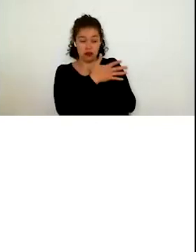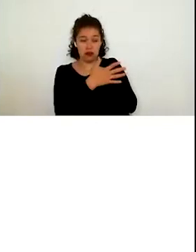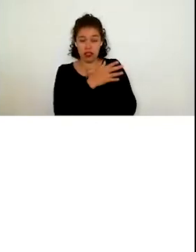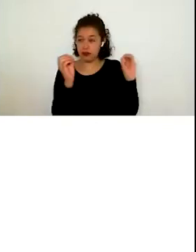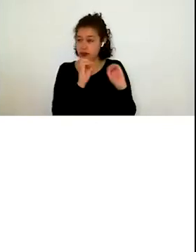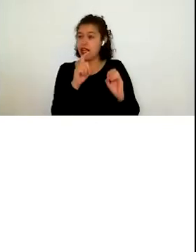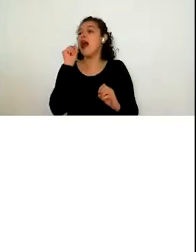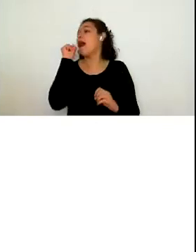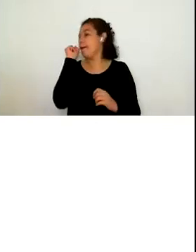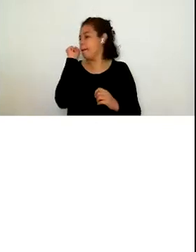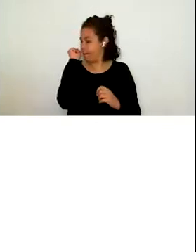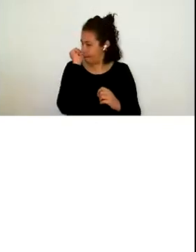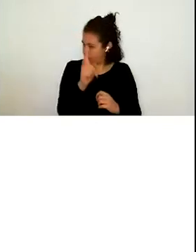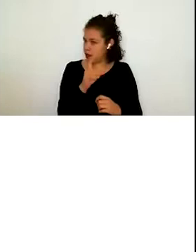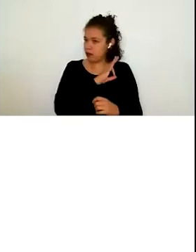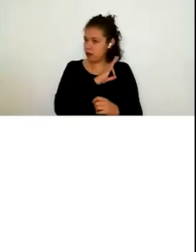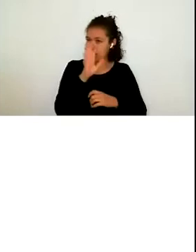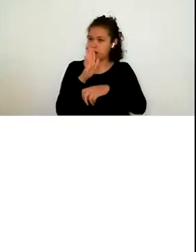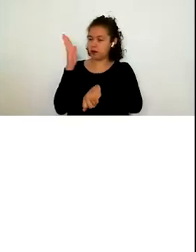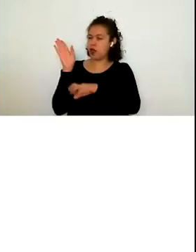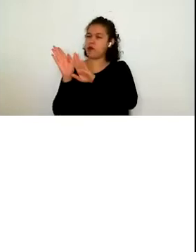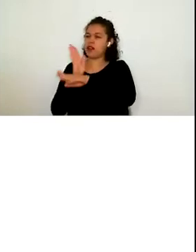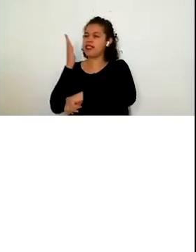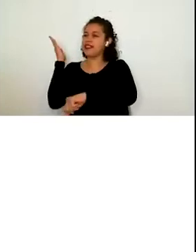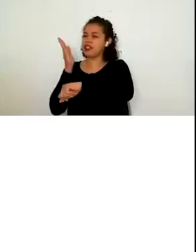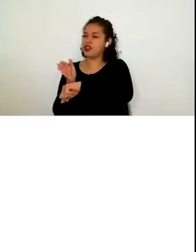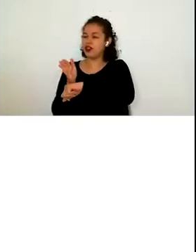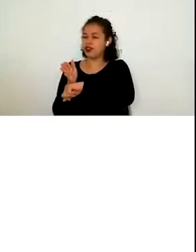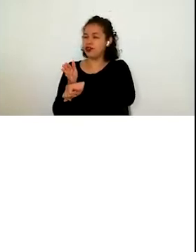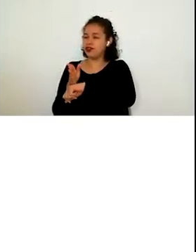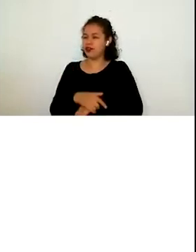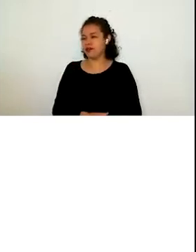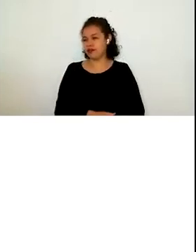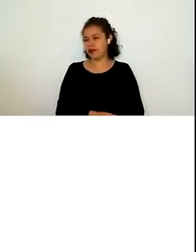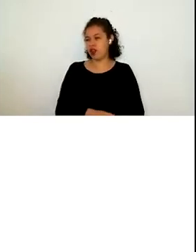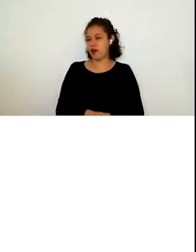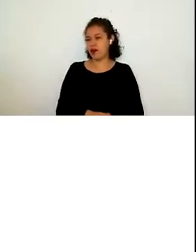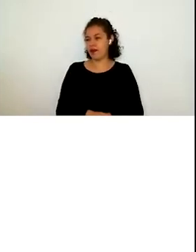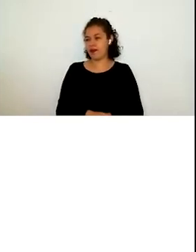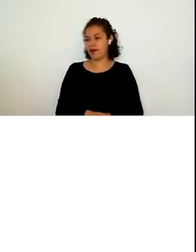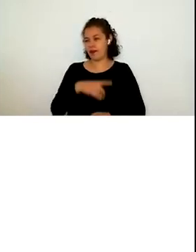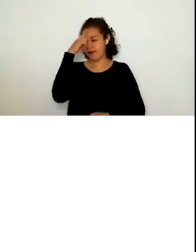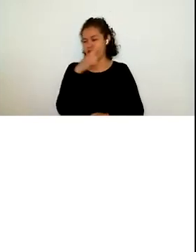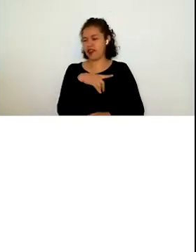también alguna sanción que pues determinará el Consejo Directivo conforme a la gravedad del asunto.